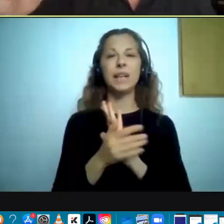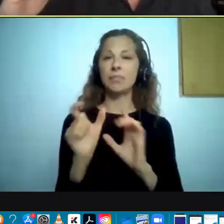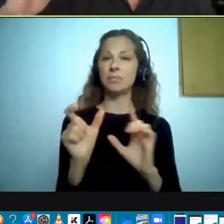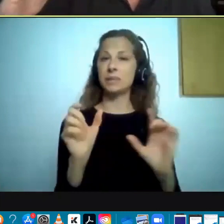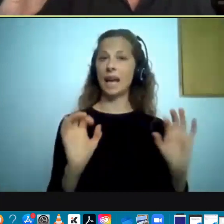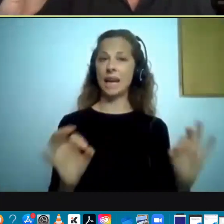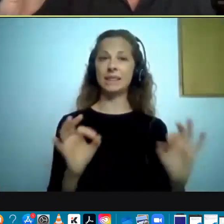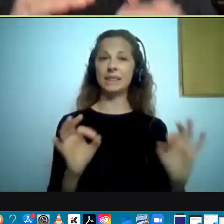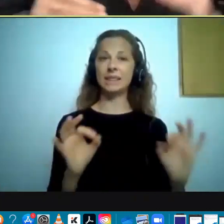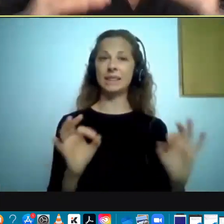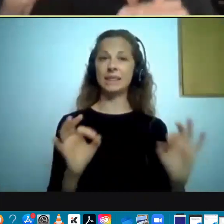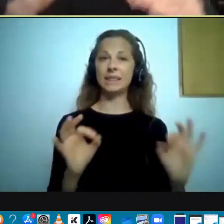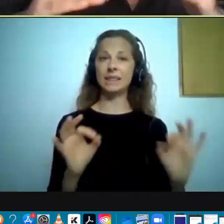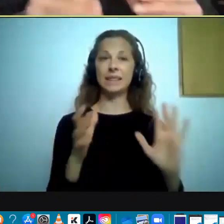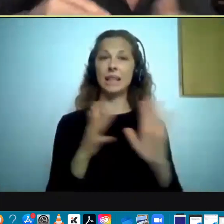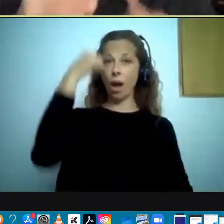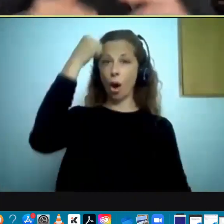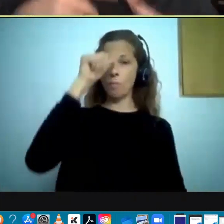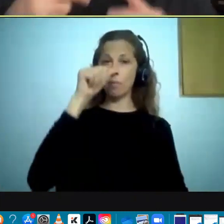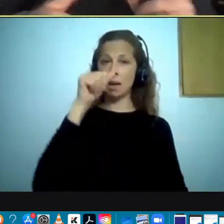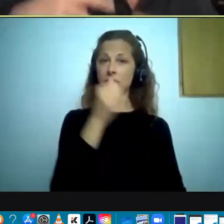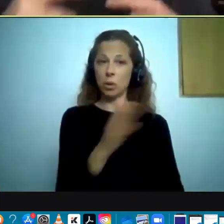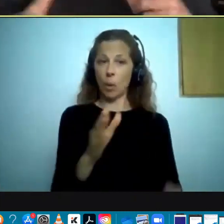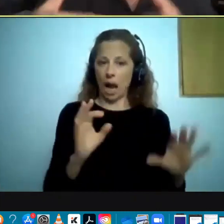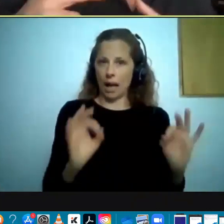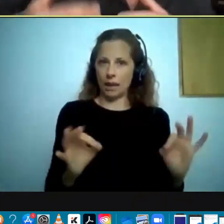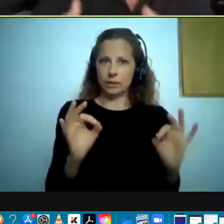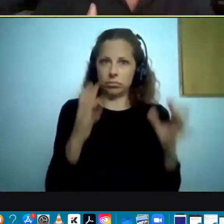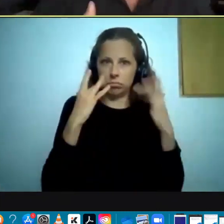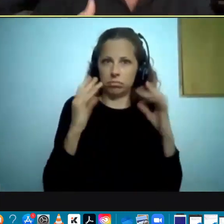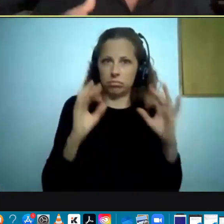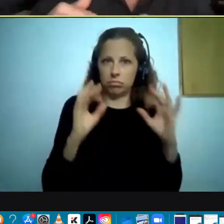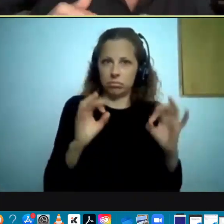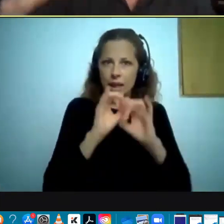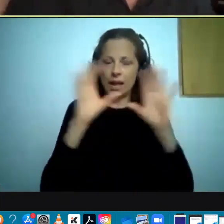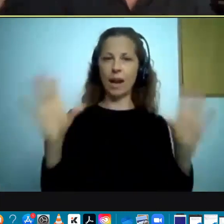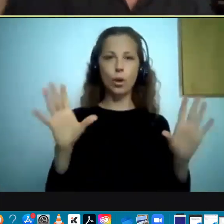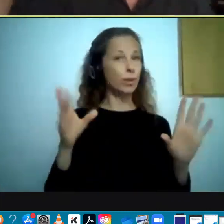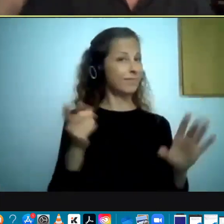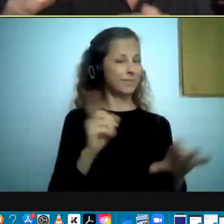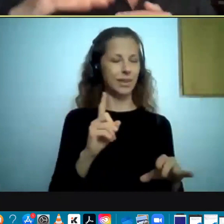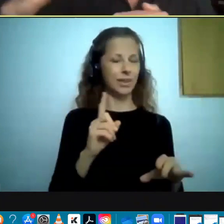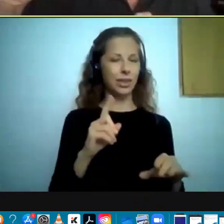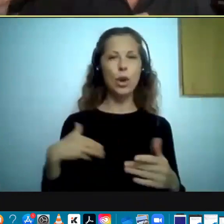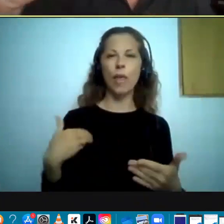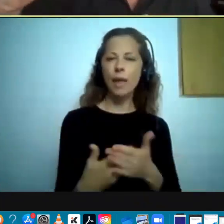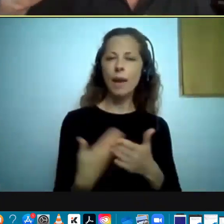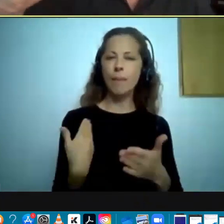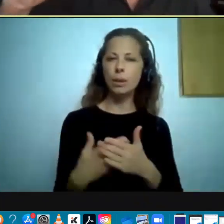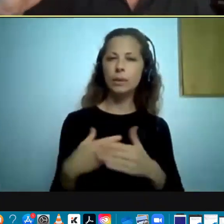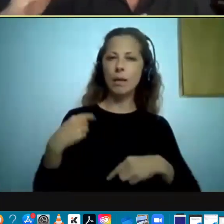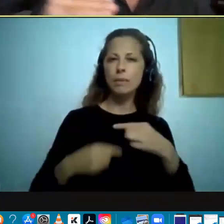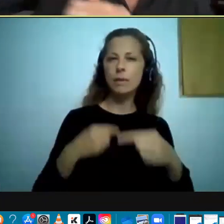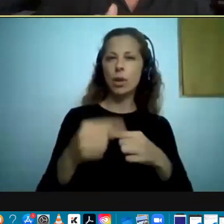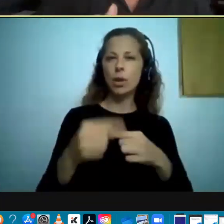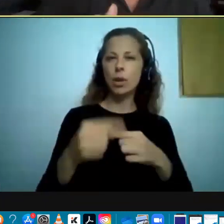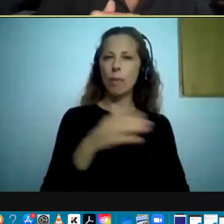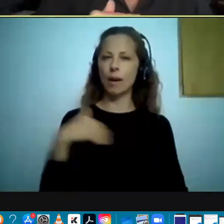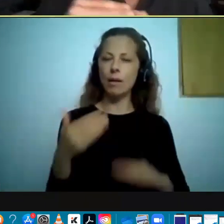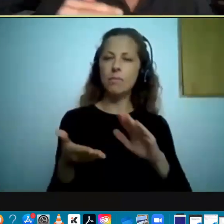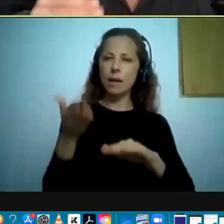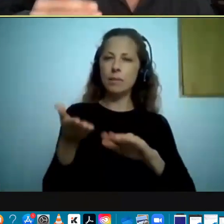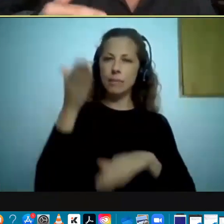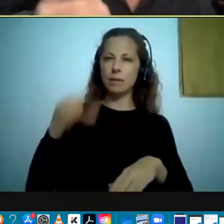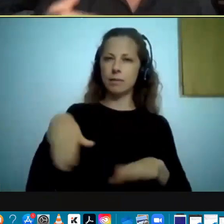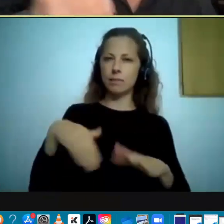conseguido ya no está en cuestión, sino que continuamente tienes que estar reforzándolo, demostrándolo para intentar subir, pero también para mantener el nivel alcanzado,